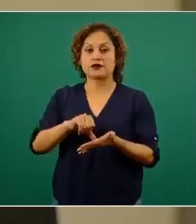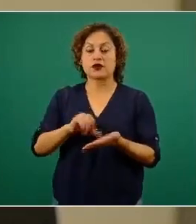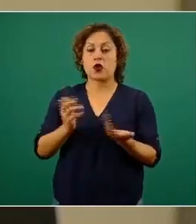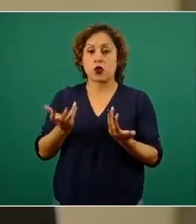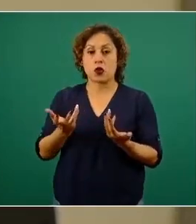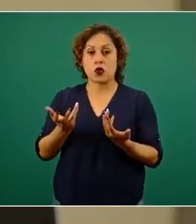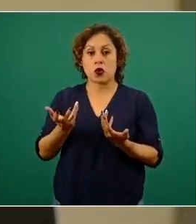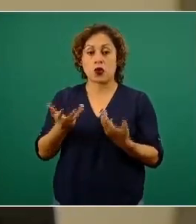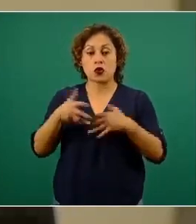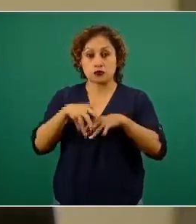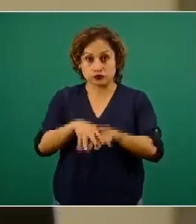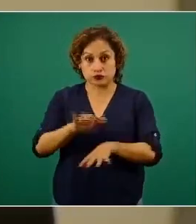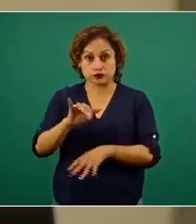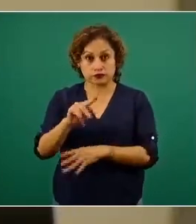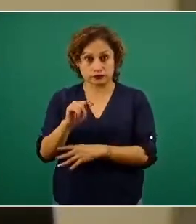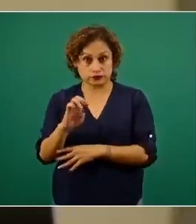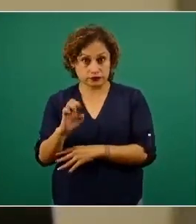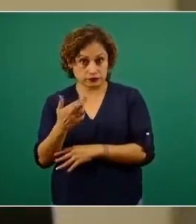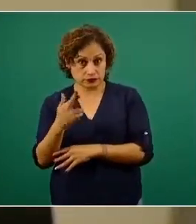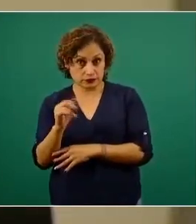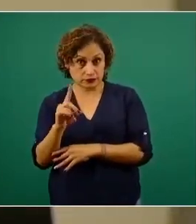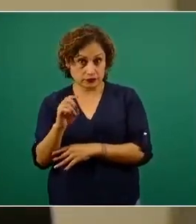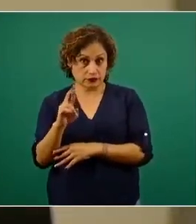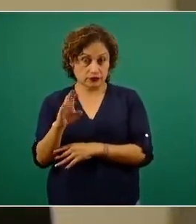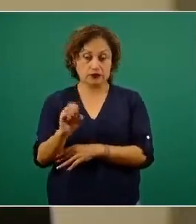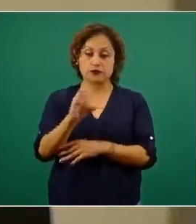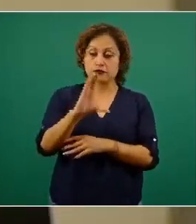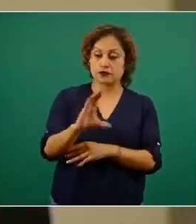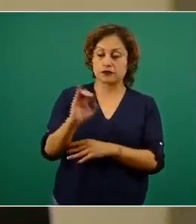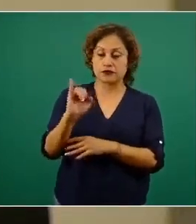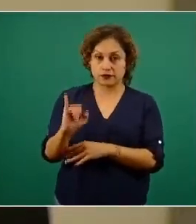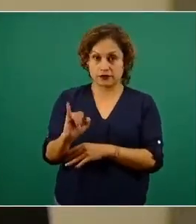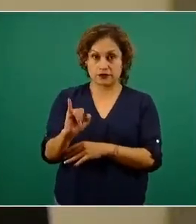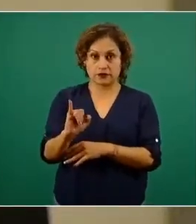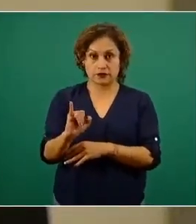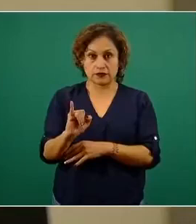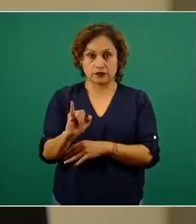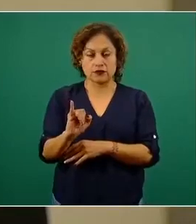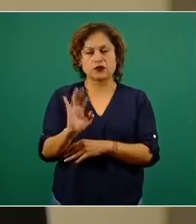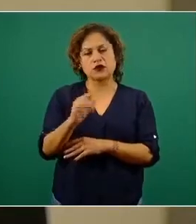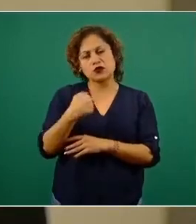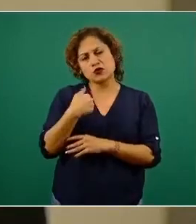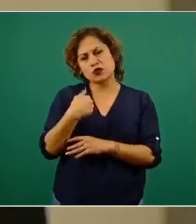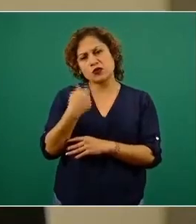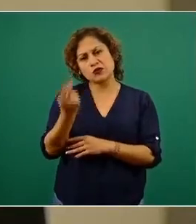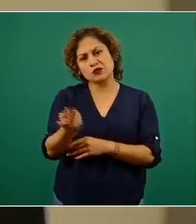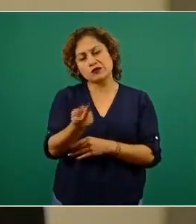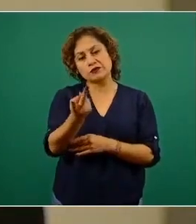¿no? Y le quería preguntar si esto está pensado que se